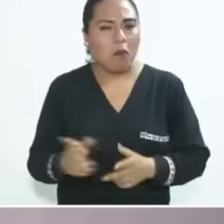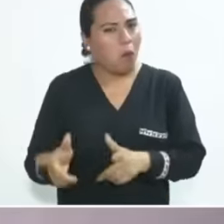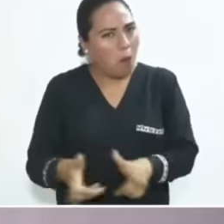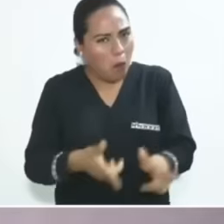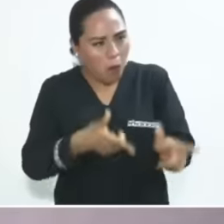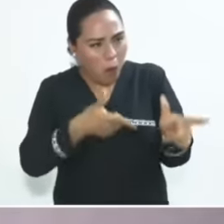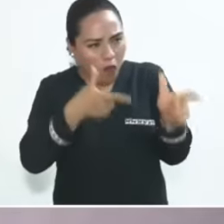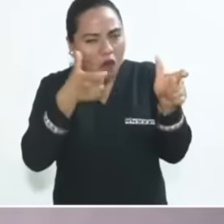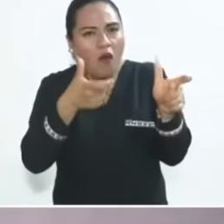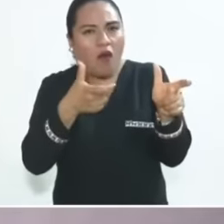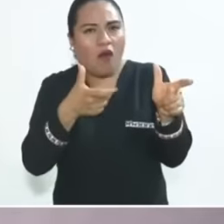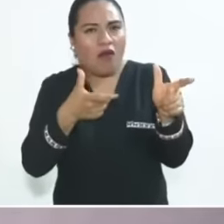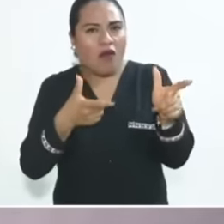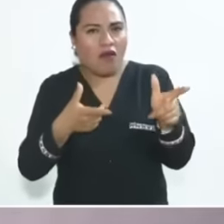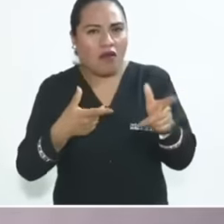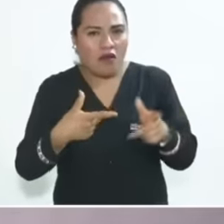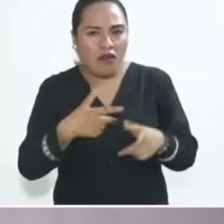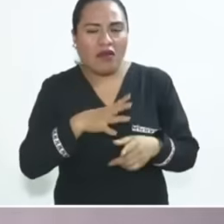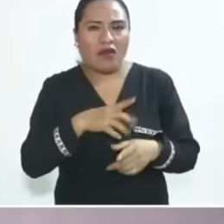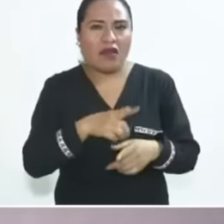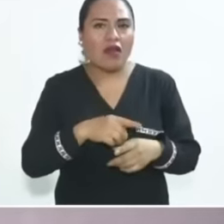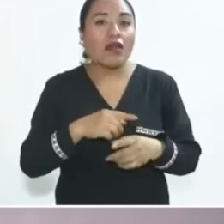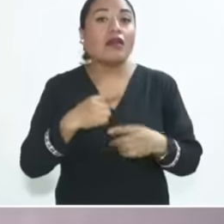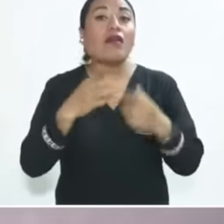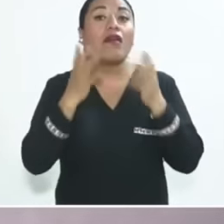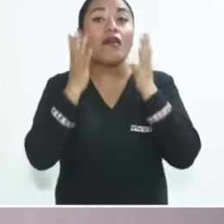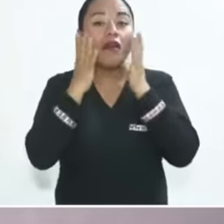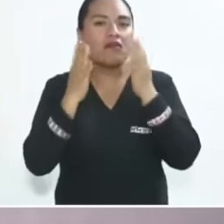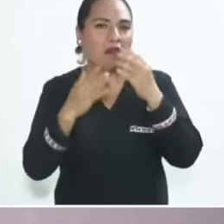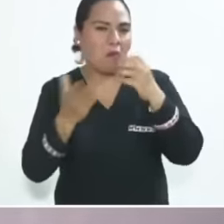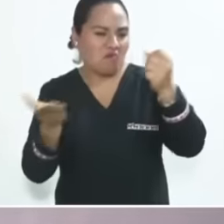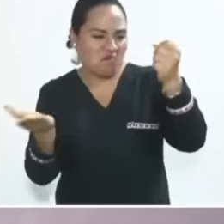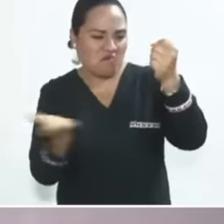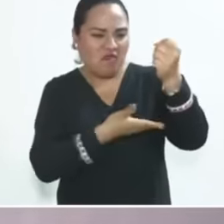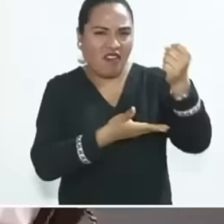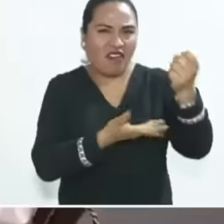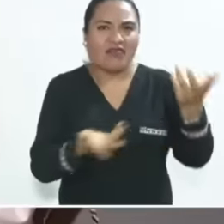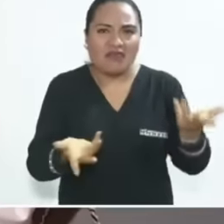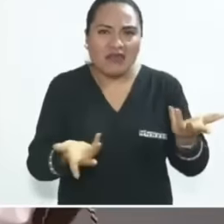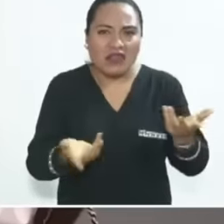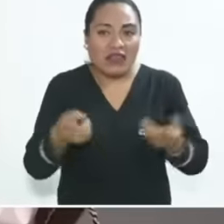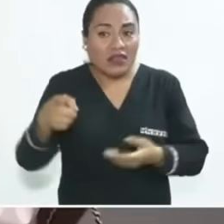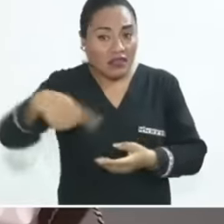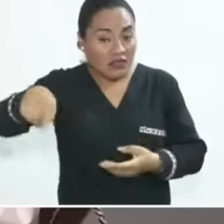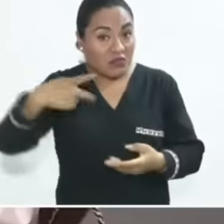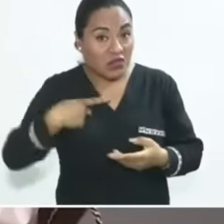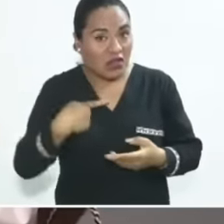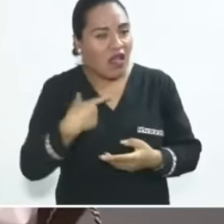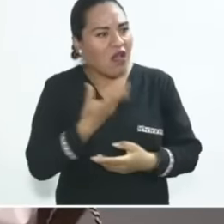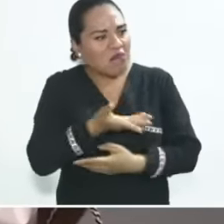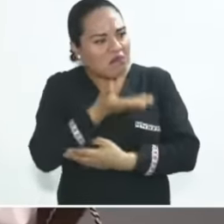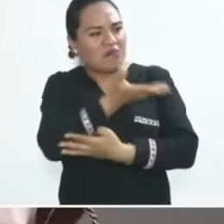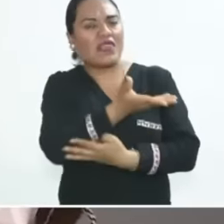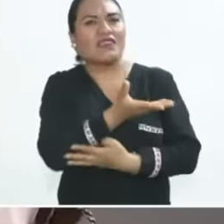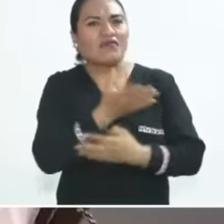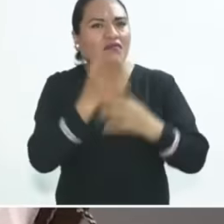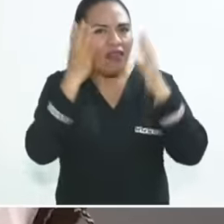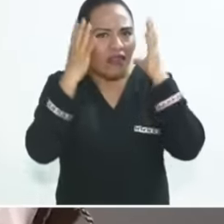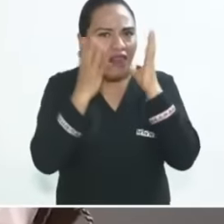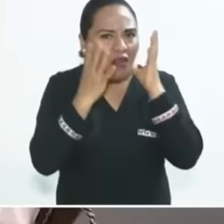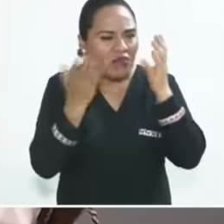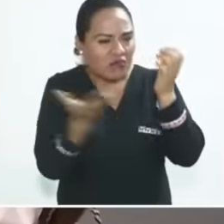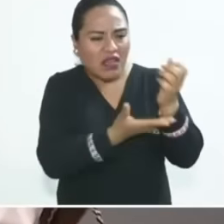fusilan en Chihuahua, le cortan la cabeza y exhiben la cabeza en la